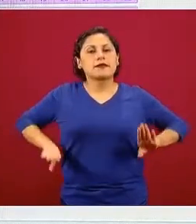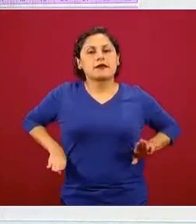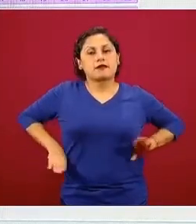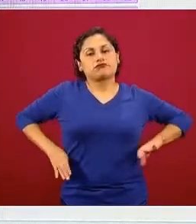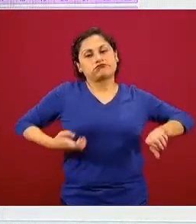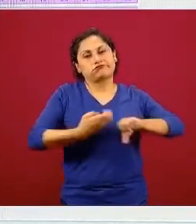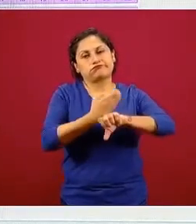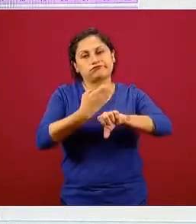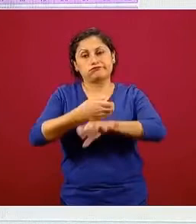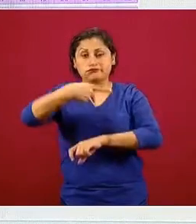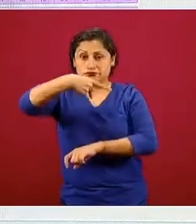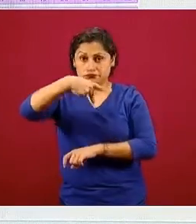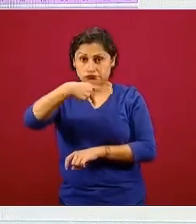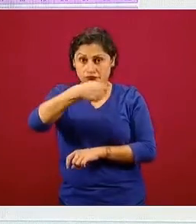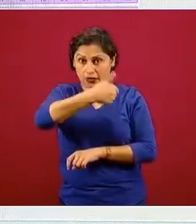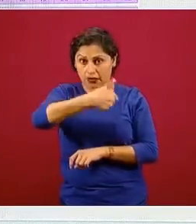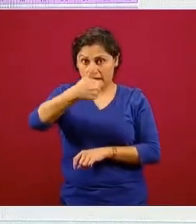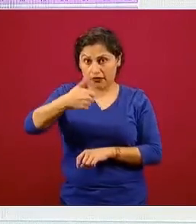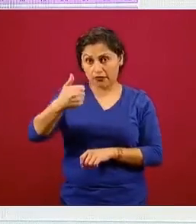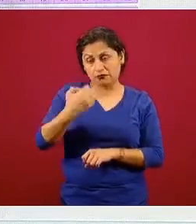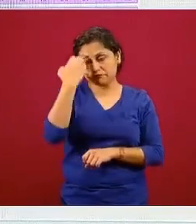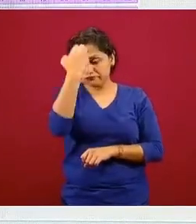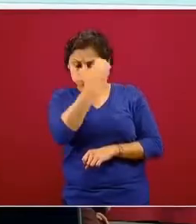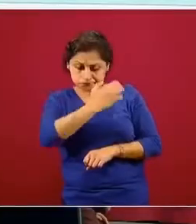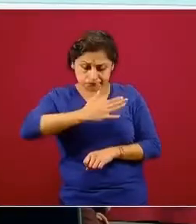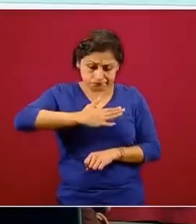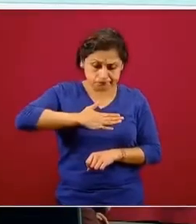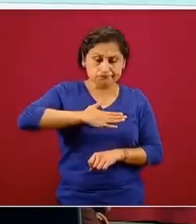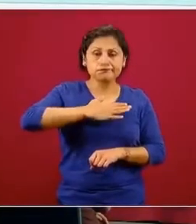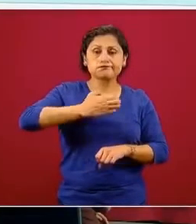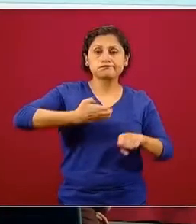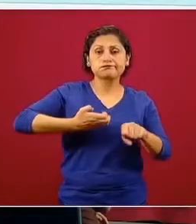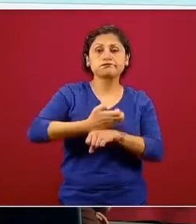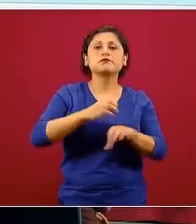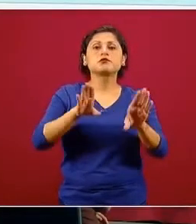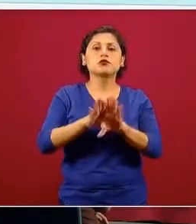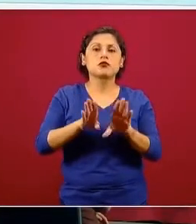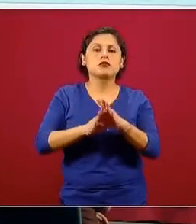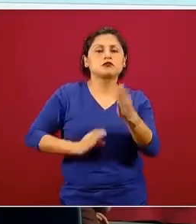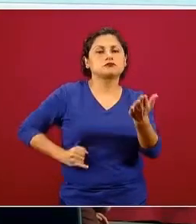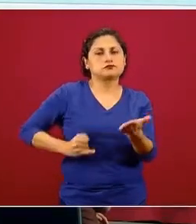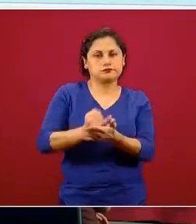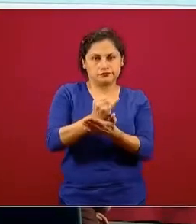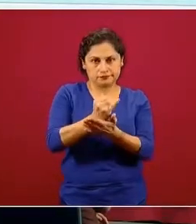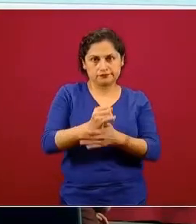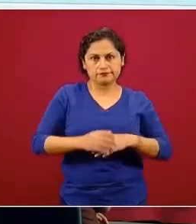riesgo de transmisión de COVID-19. La siguiente, por favor.